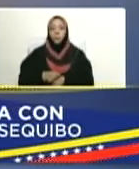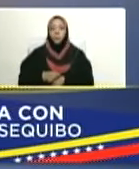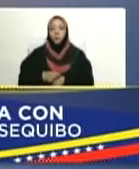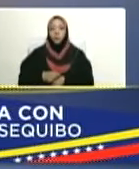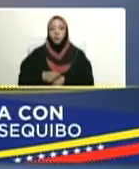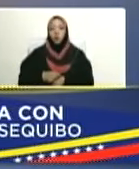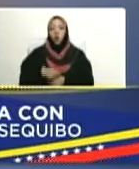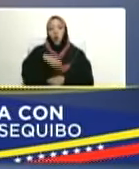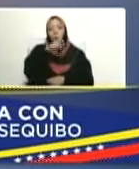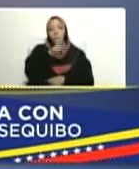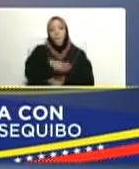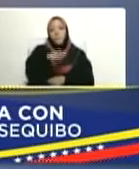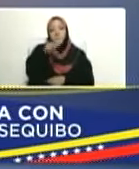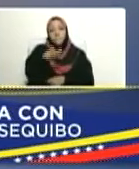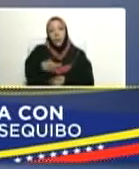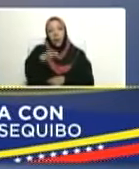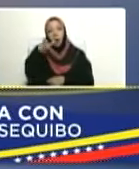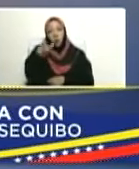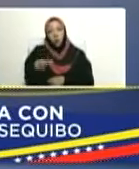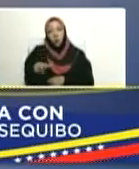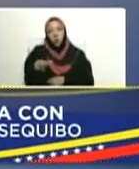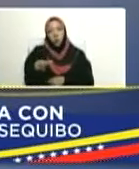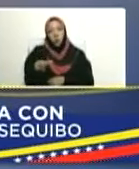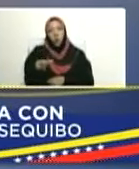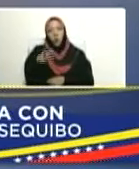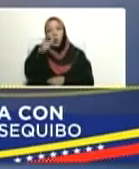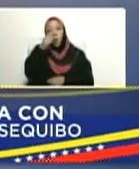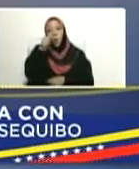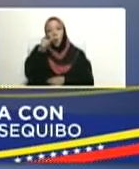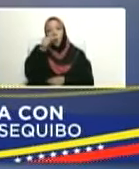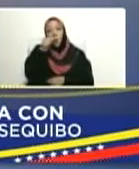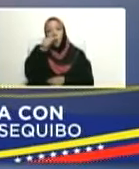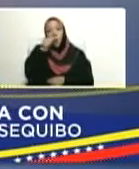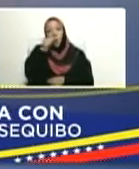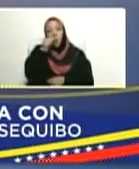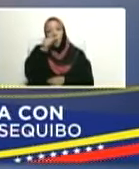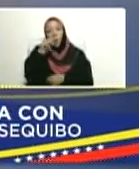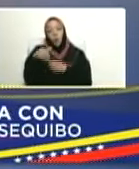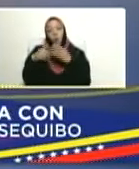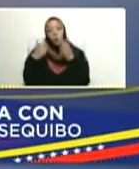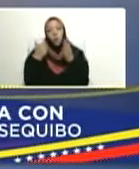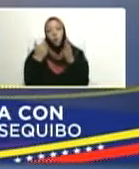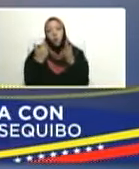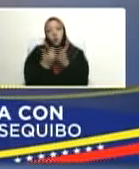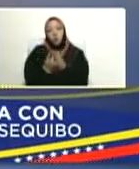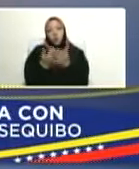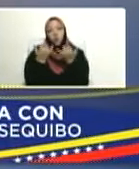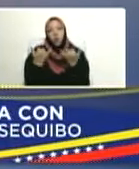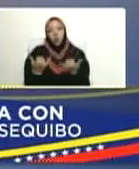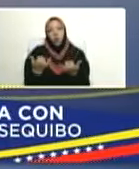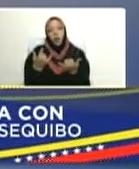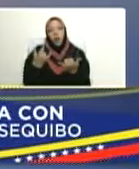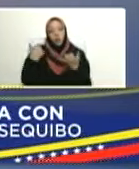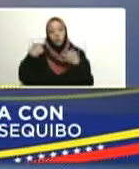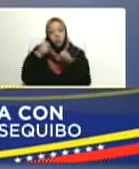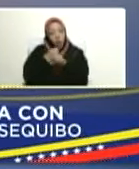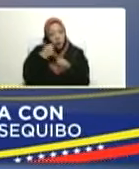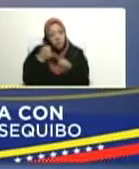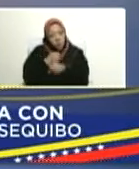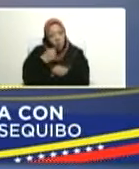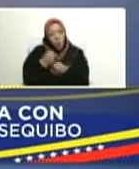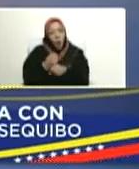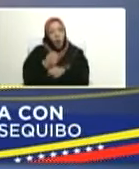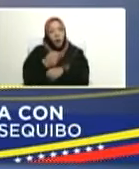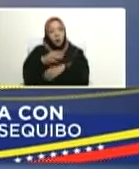como ciudadano, como hombre de esta tierra, como hombre de a pie, como trabajador, como